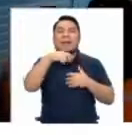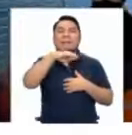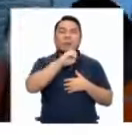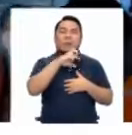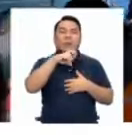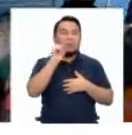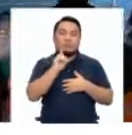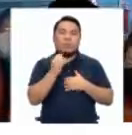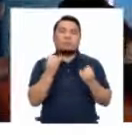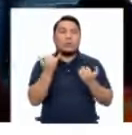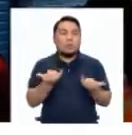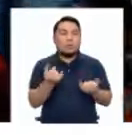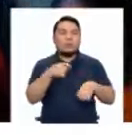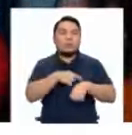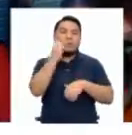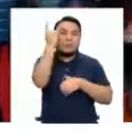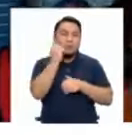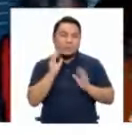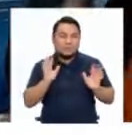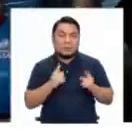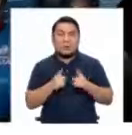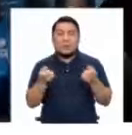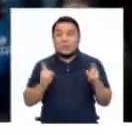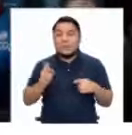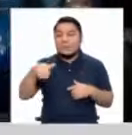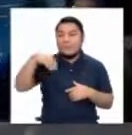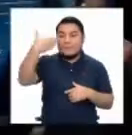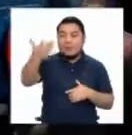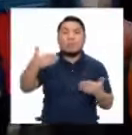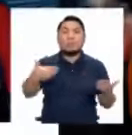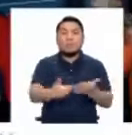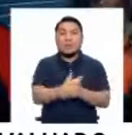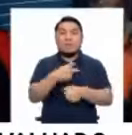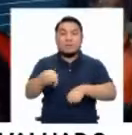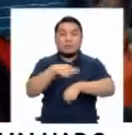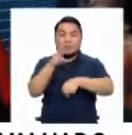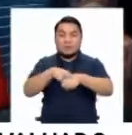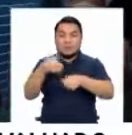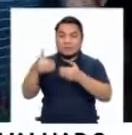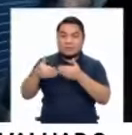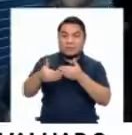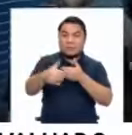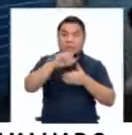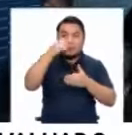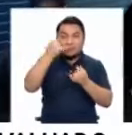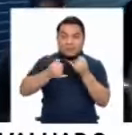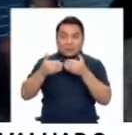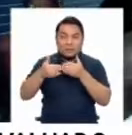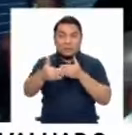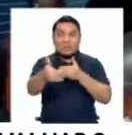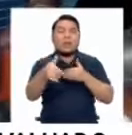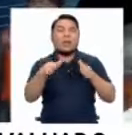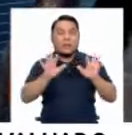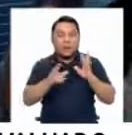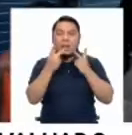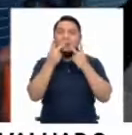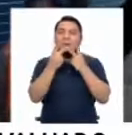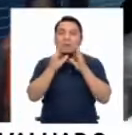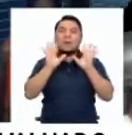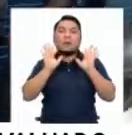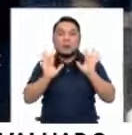Cuando regresemos hacia la nueva normalidad, vamos sí a dar medidas que tienen que ver otra vez con